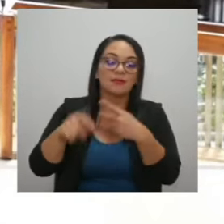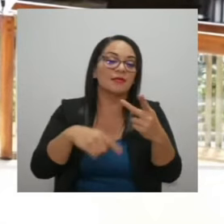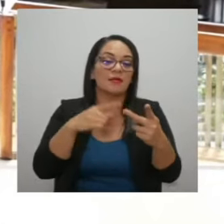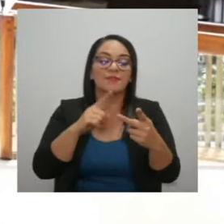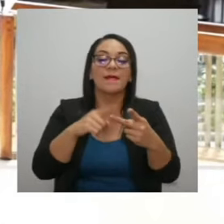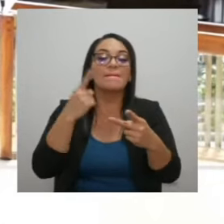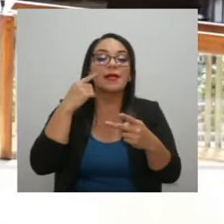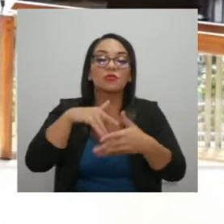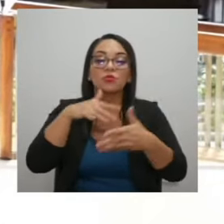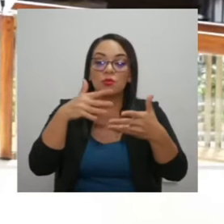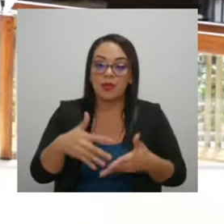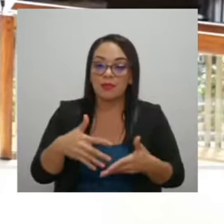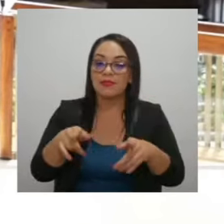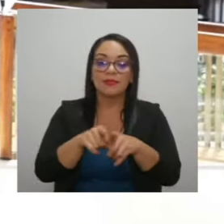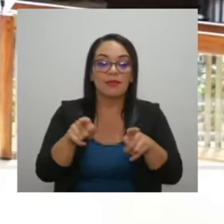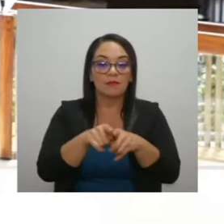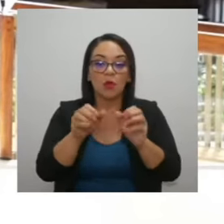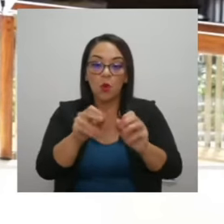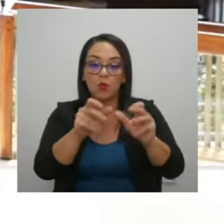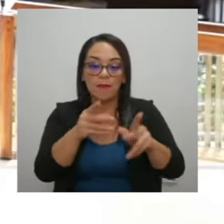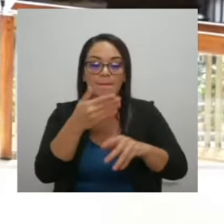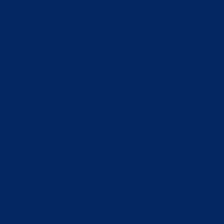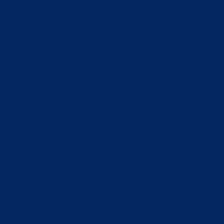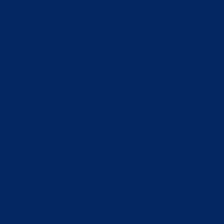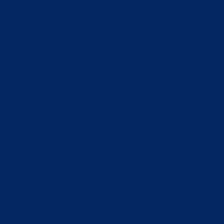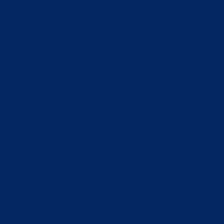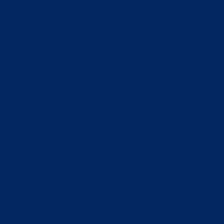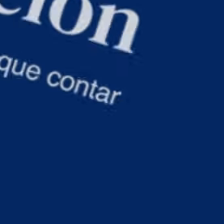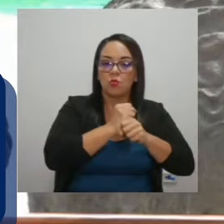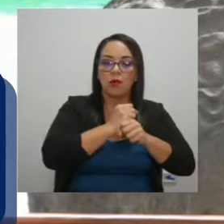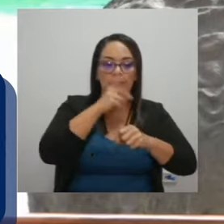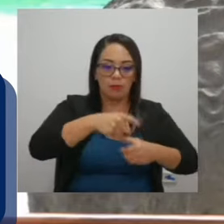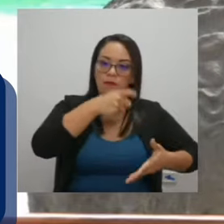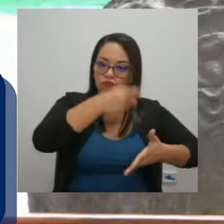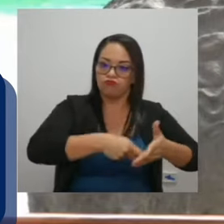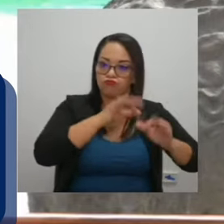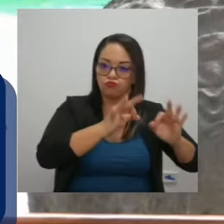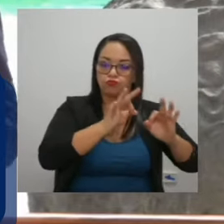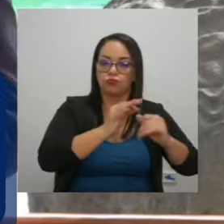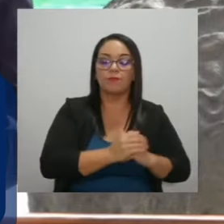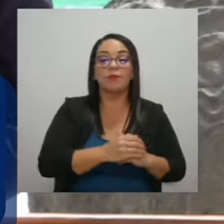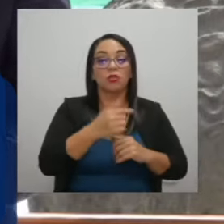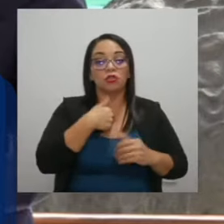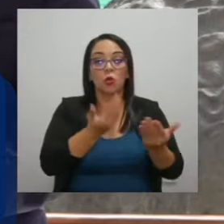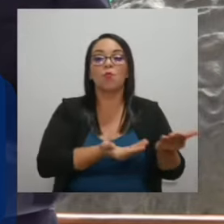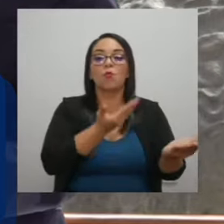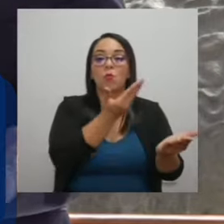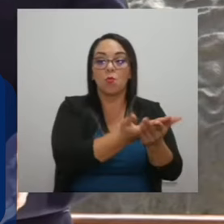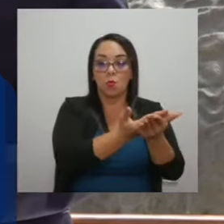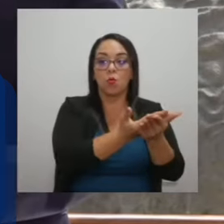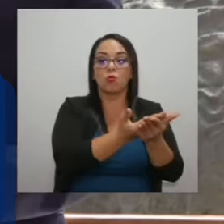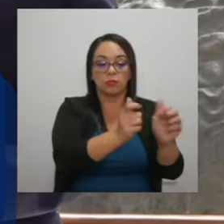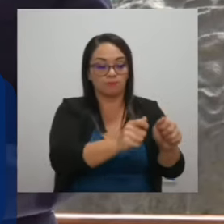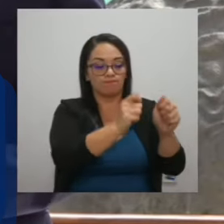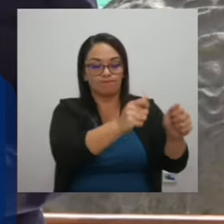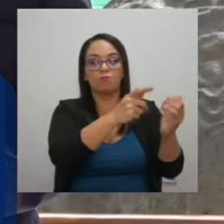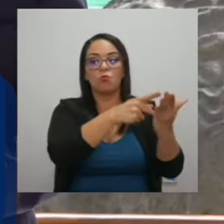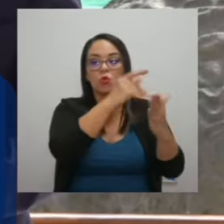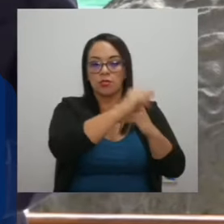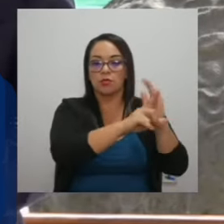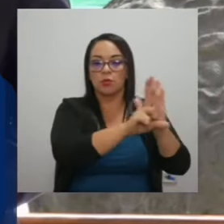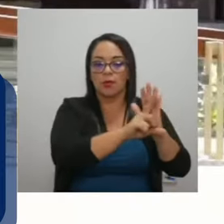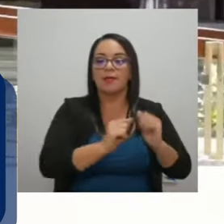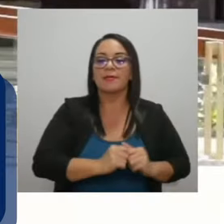tengan puertas abiertas para mejorar su acceso a la información. Propuse este proyecto de ley que ya prontamente va a terminar